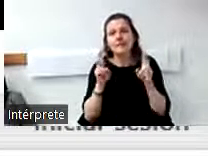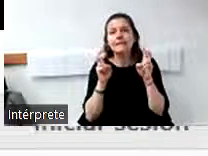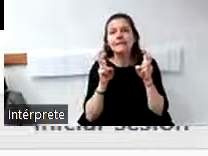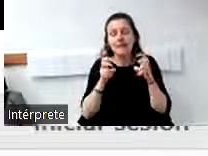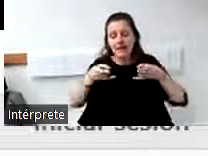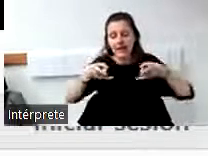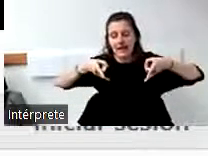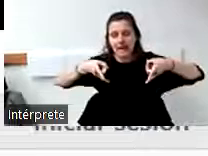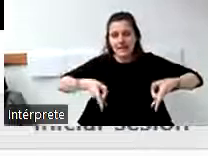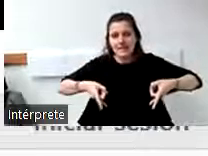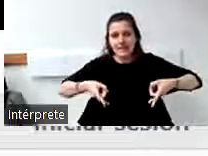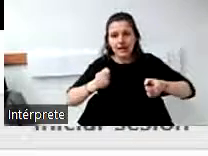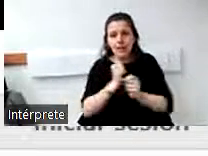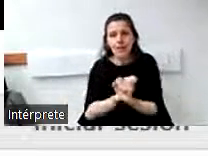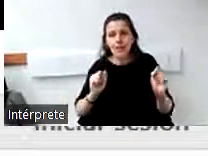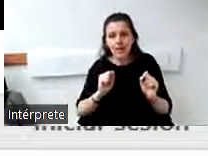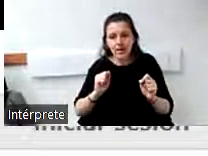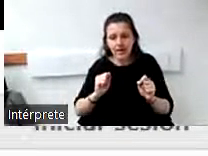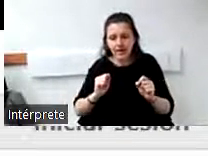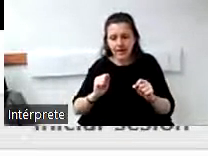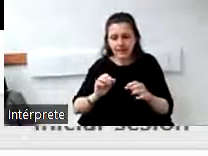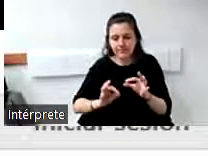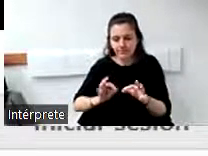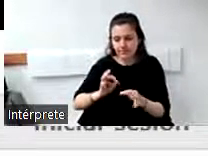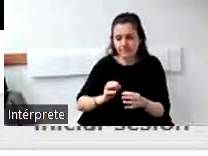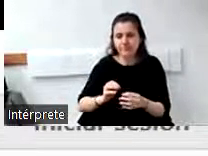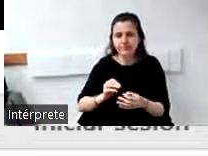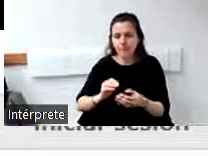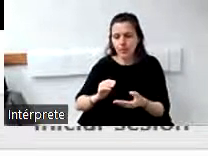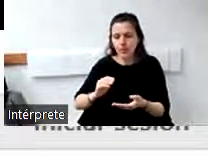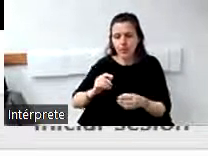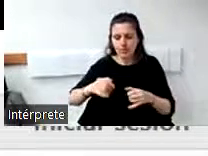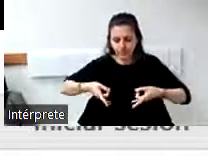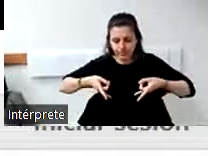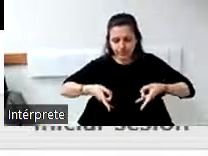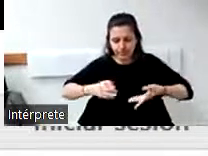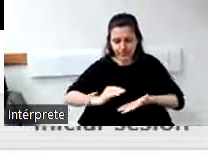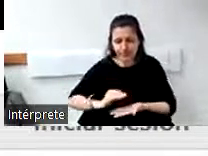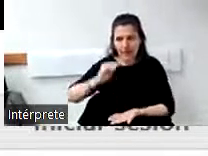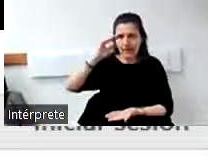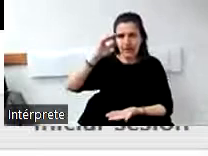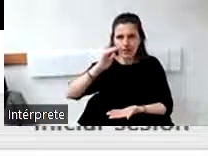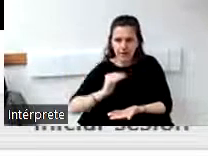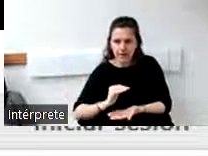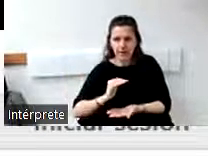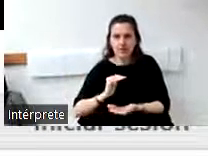altura para facilitar la transferencia. En fin, hay un montón de